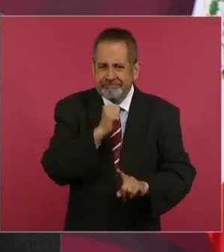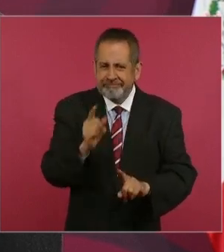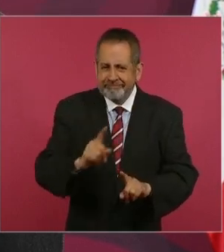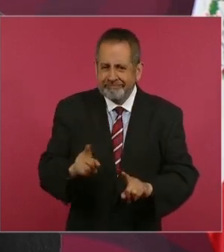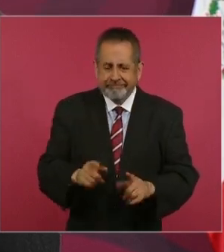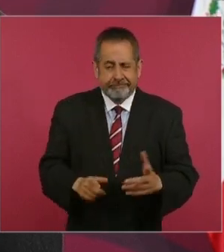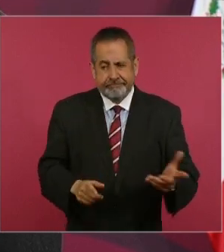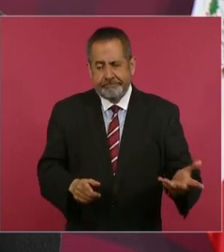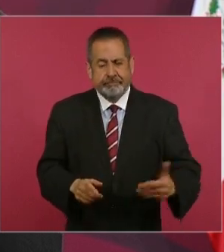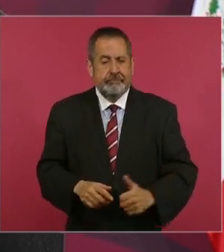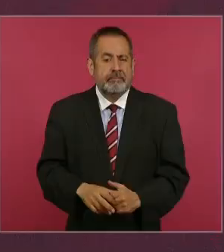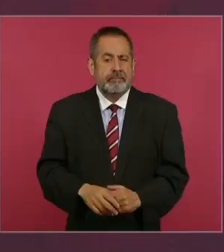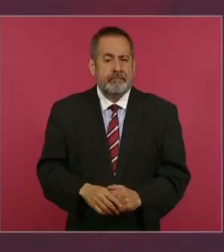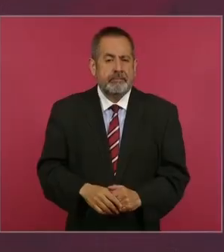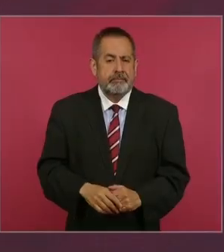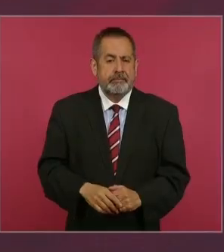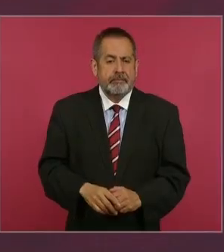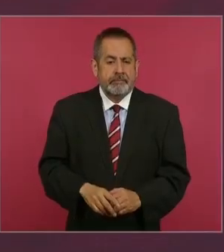entonces